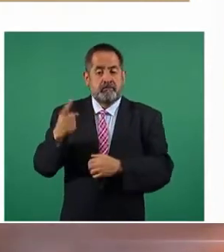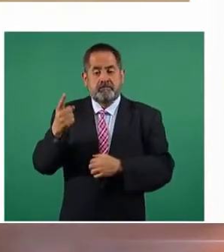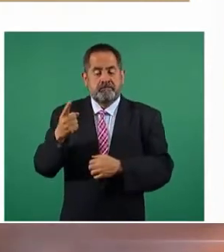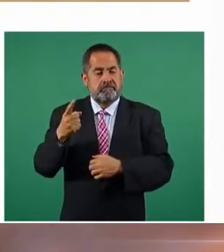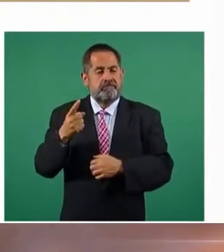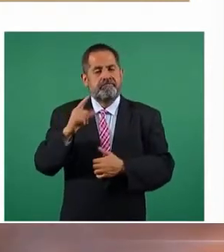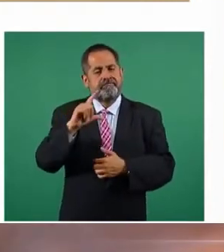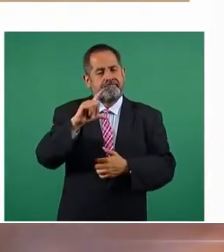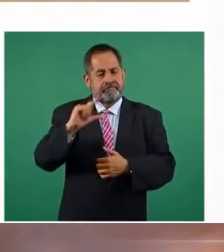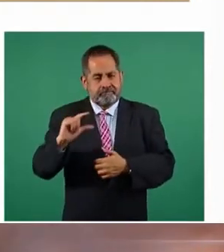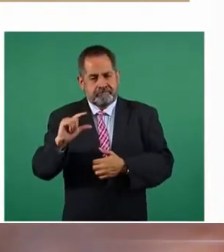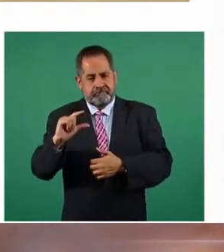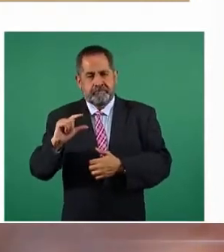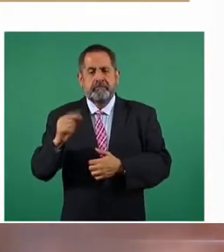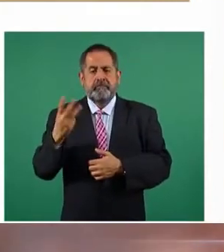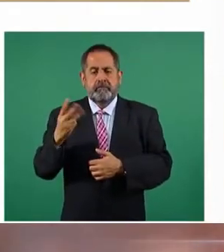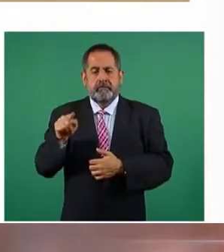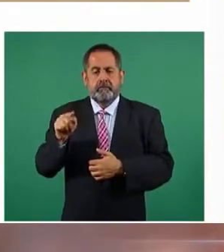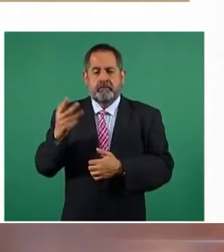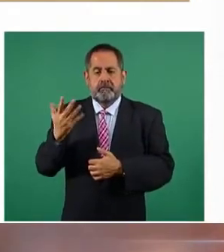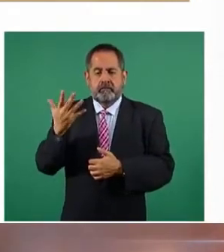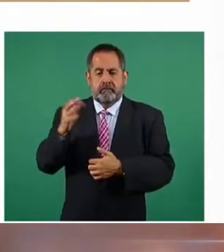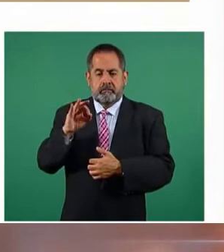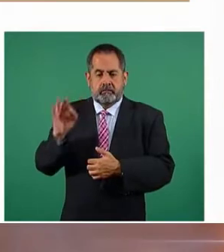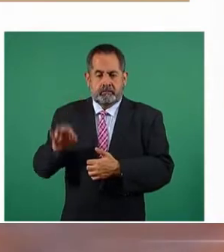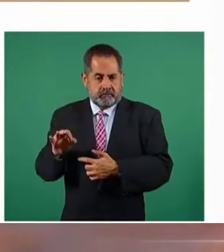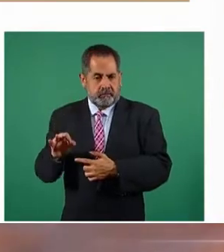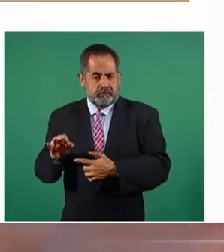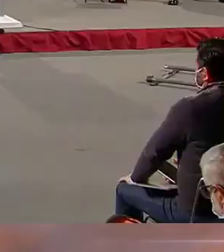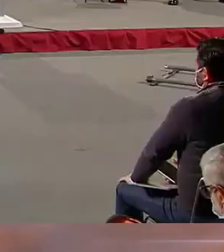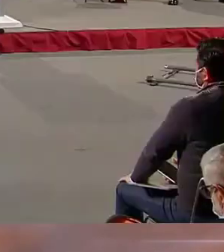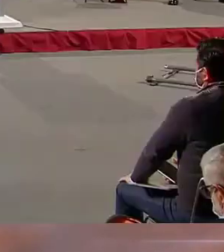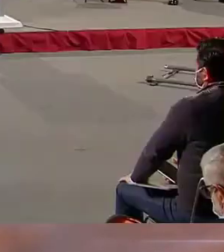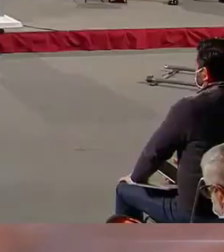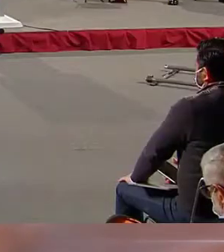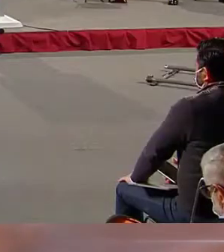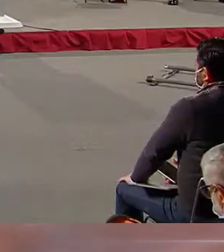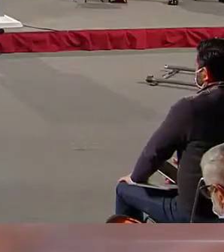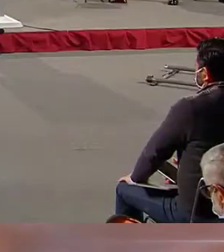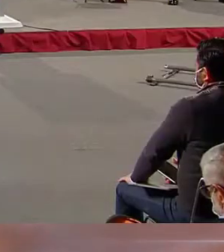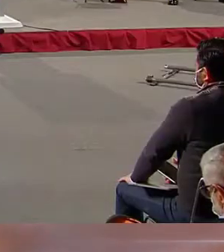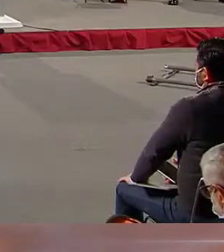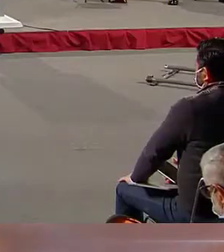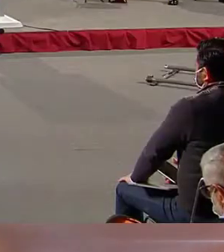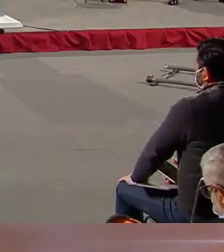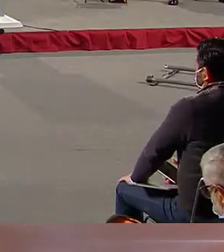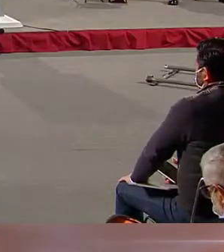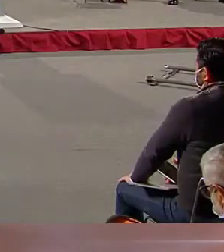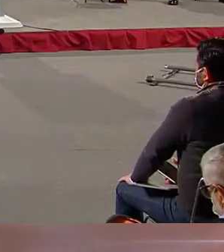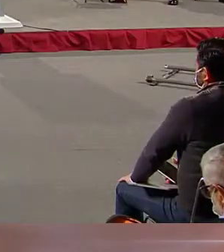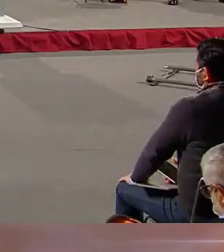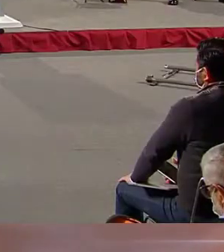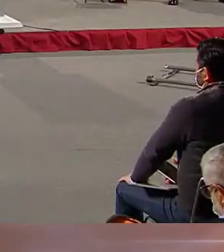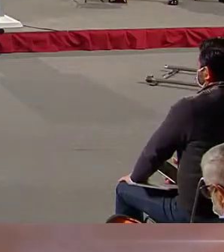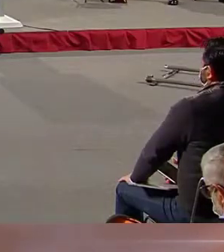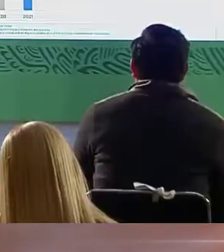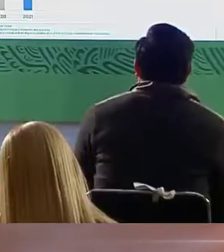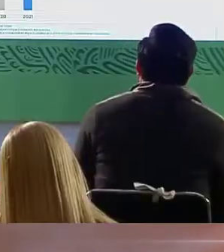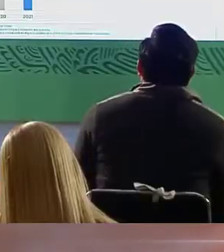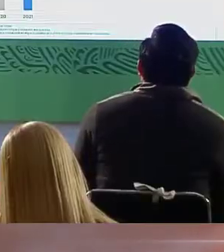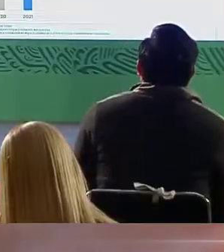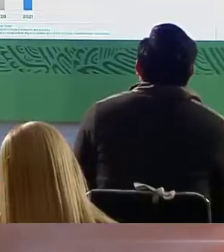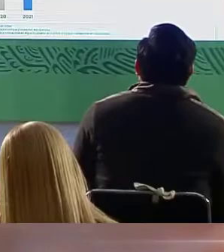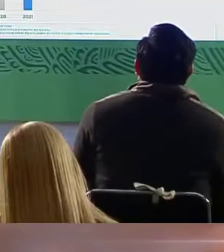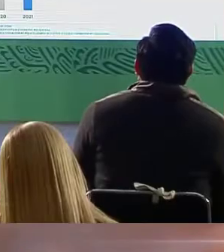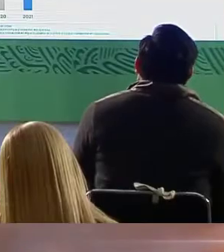3.5% respecto al mismo periodo del año anterior. También el feminicidio, 3.3%,